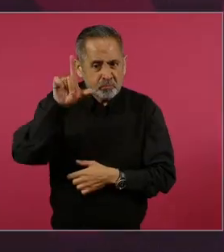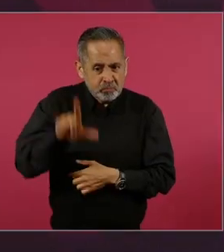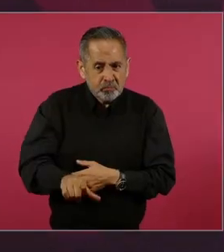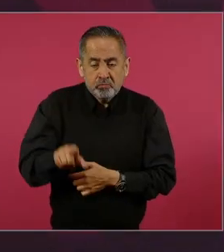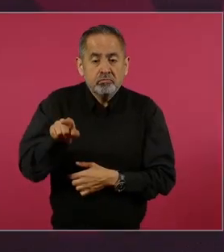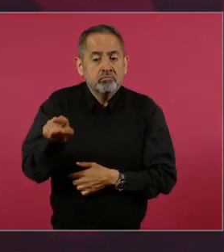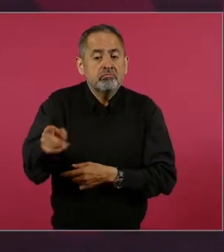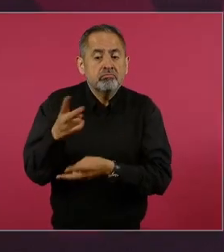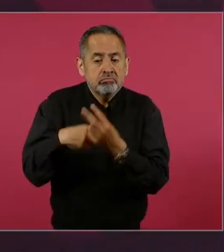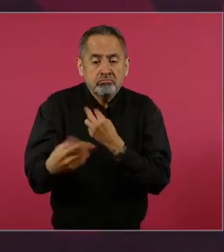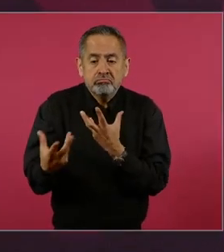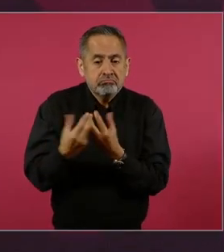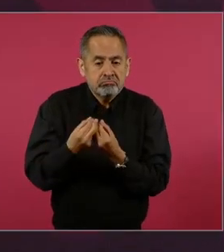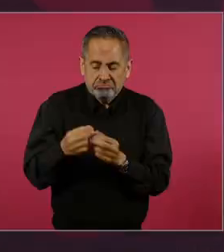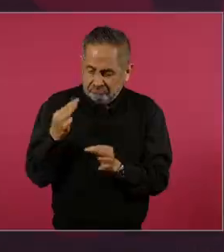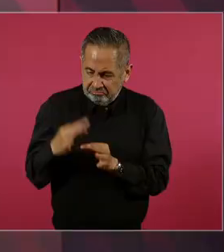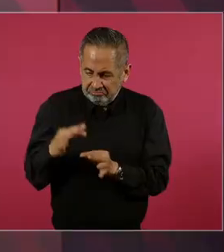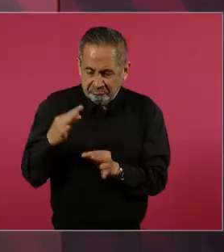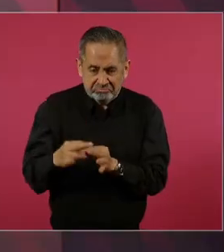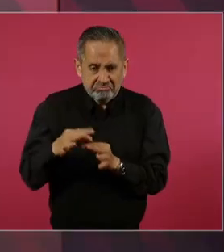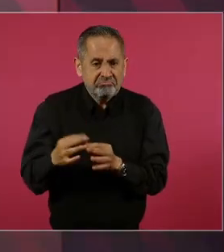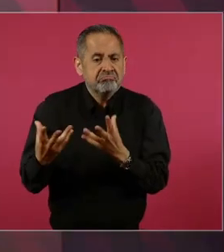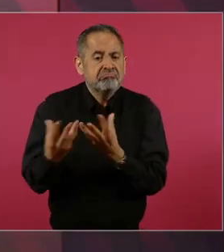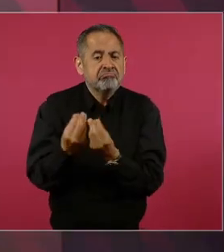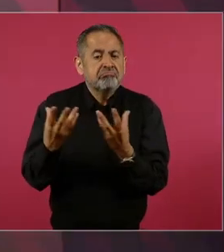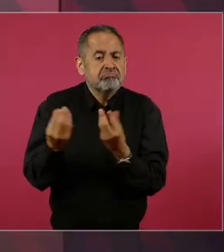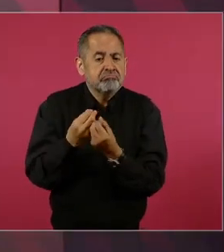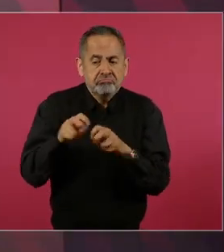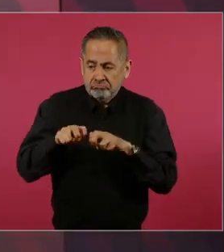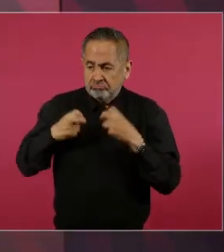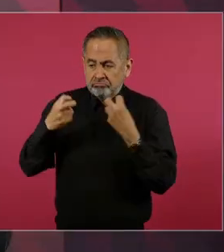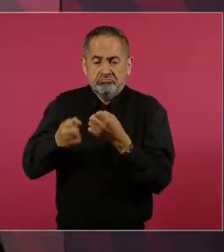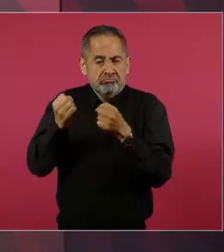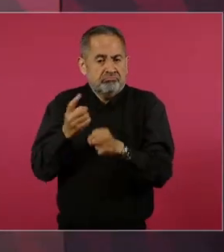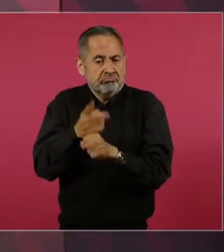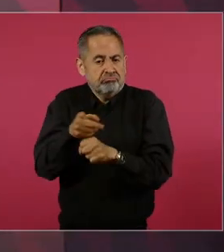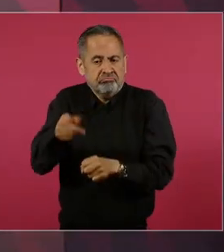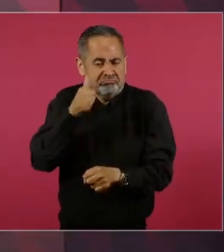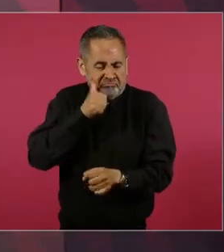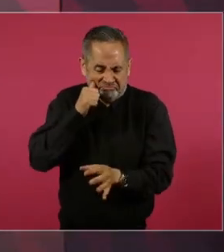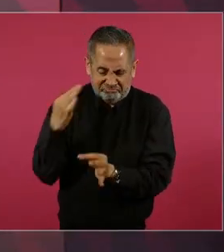participaba en la reunión del gabinete de seguridad,